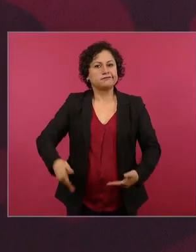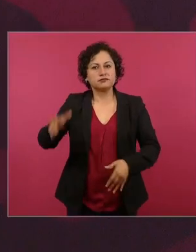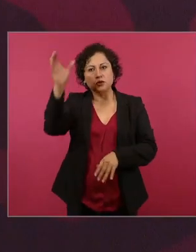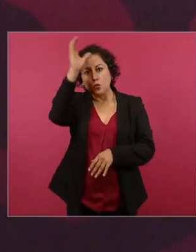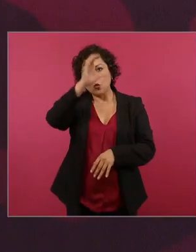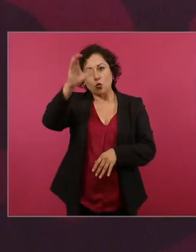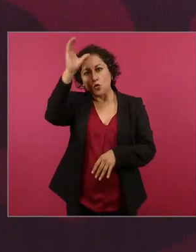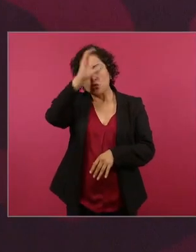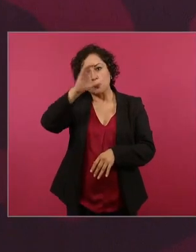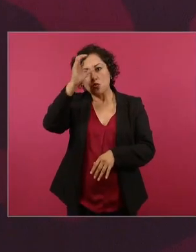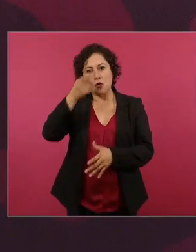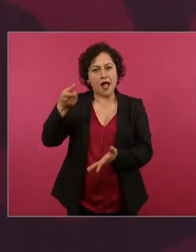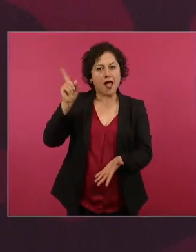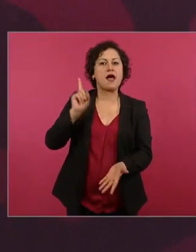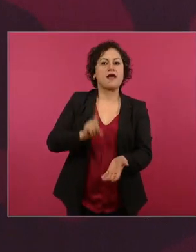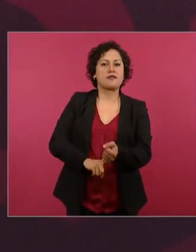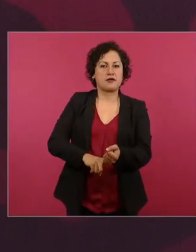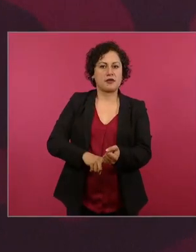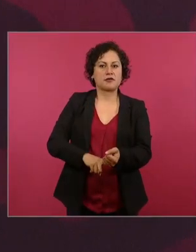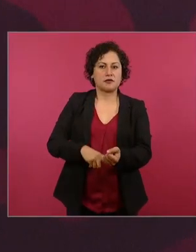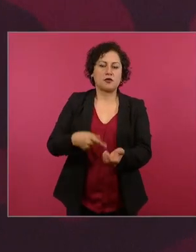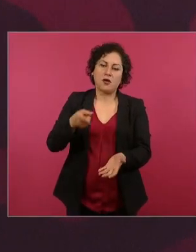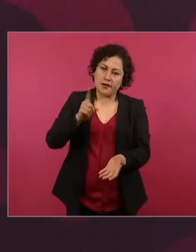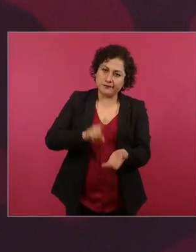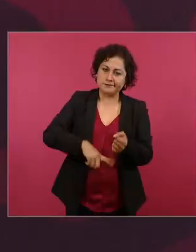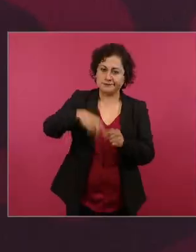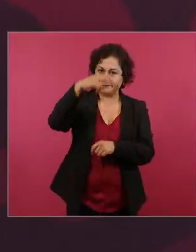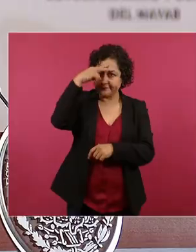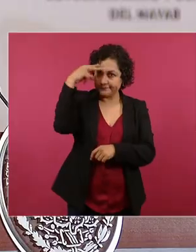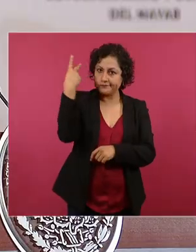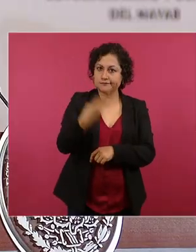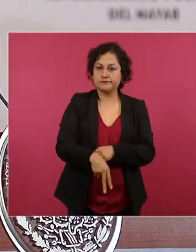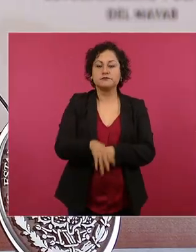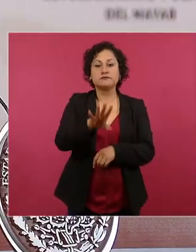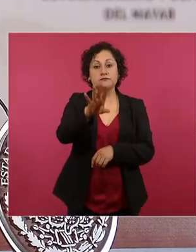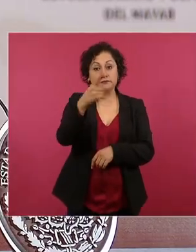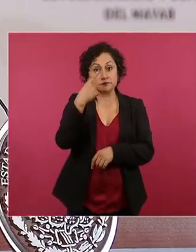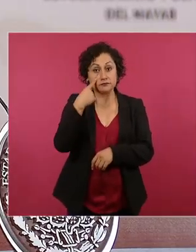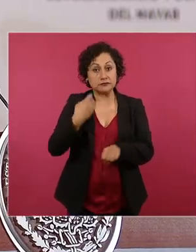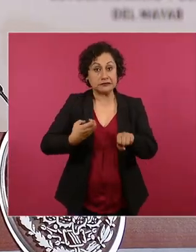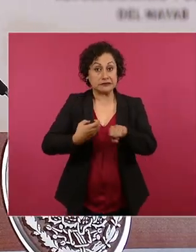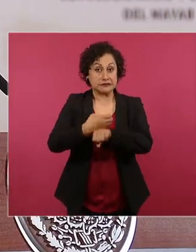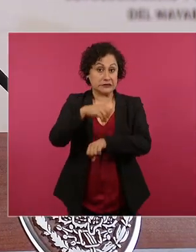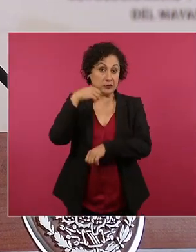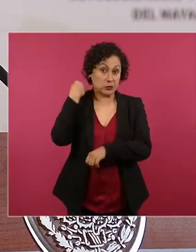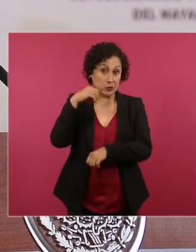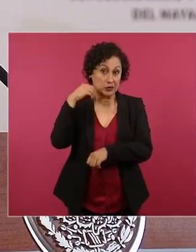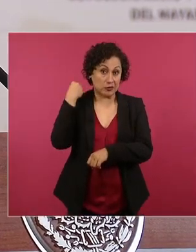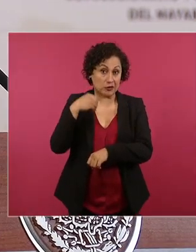de Oaxaca y de México. Oaxaca es de los pueblos con más cultura en el mundo,